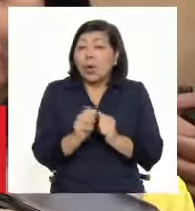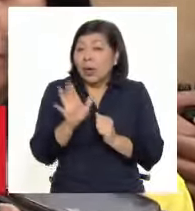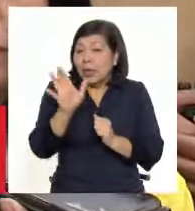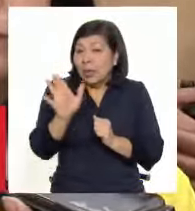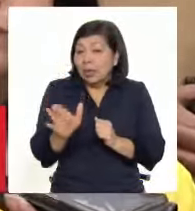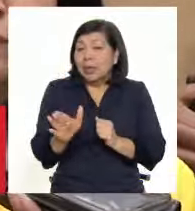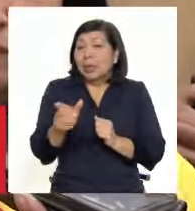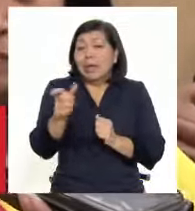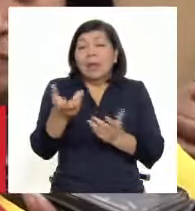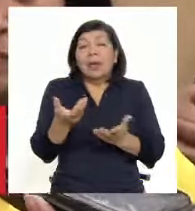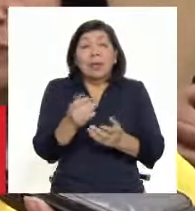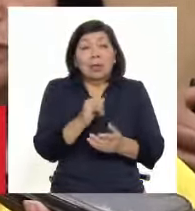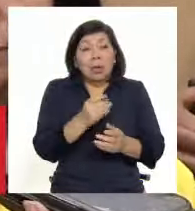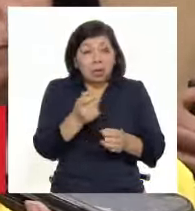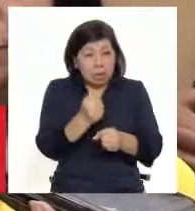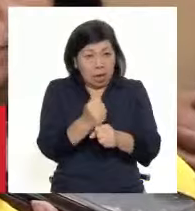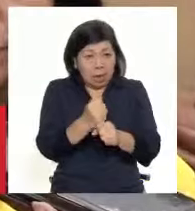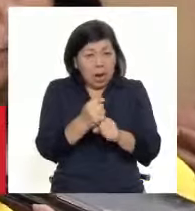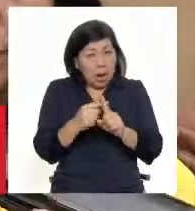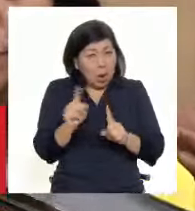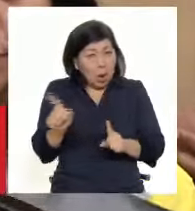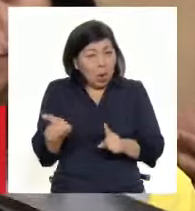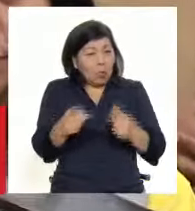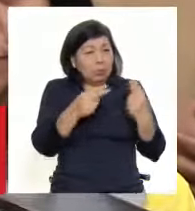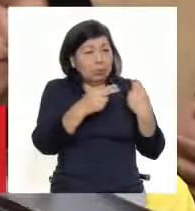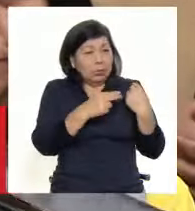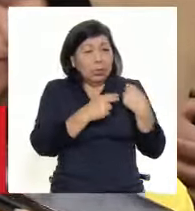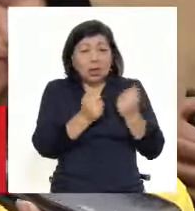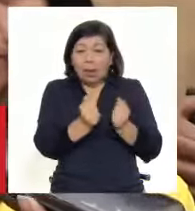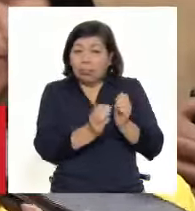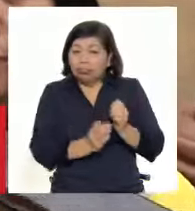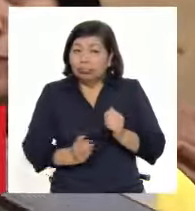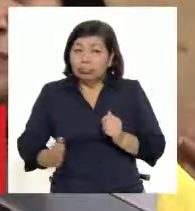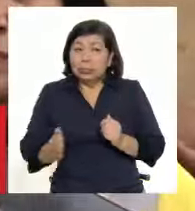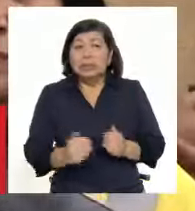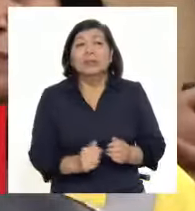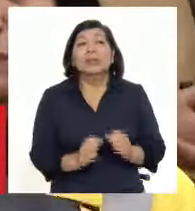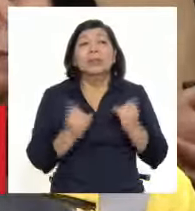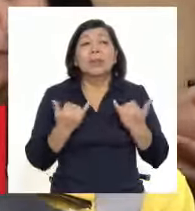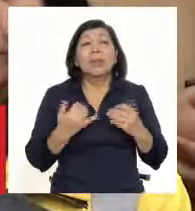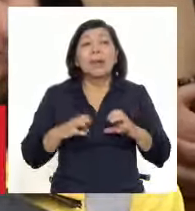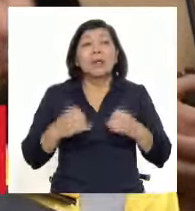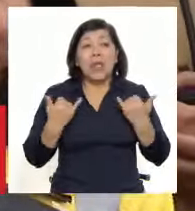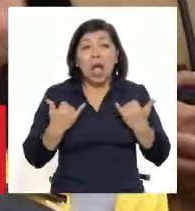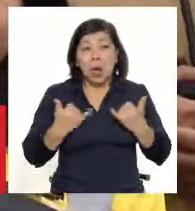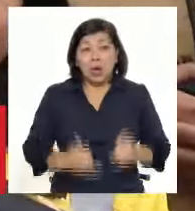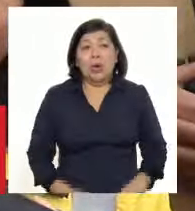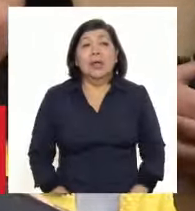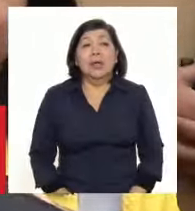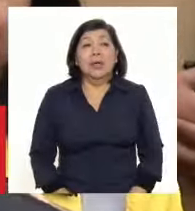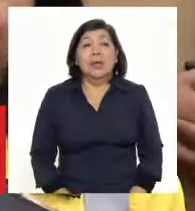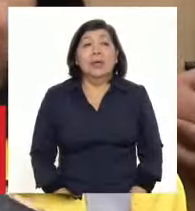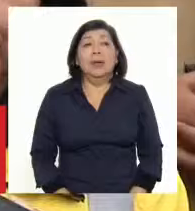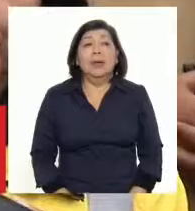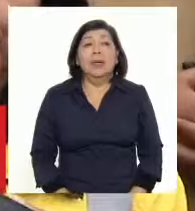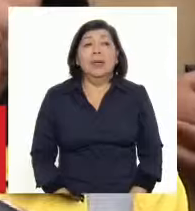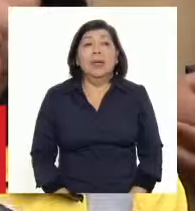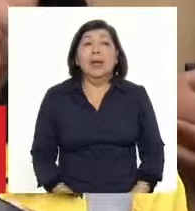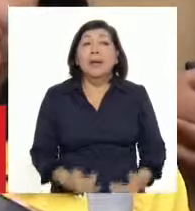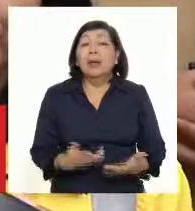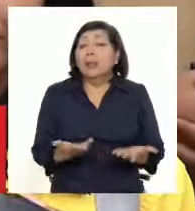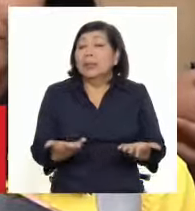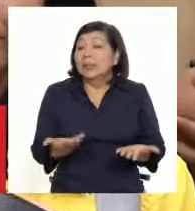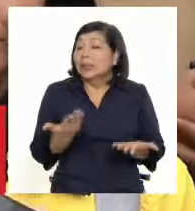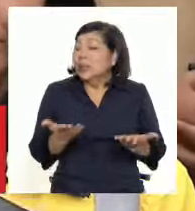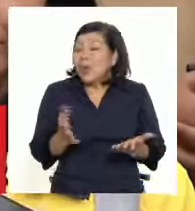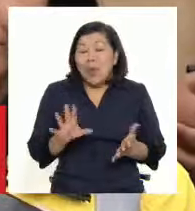voluntad de proceder con la ejecución de la obra y ese plan de desvíos la estamos ejecutando en estos momentos. Por lo tanto,